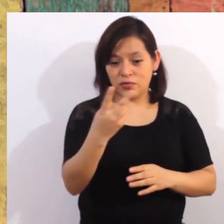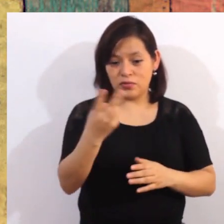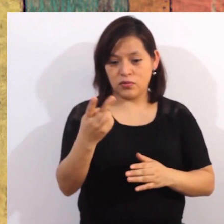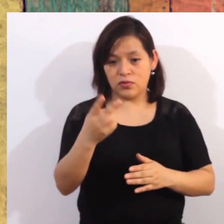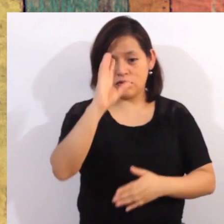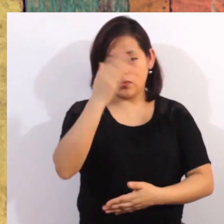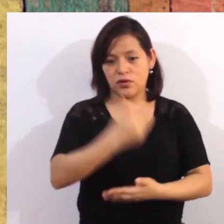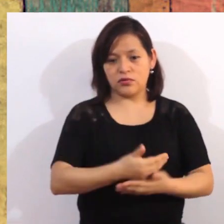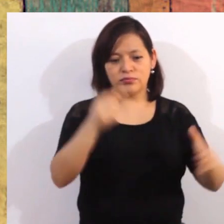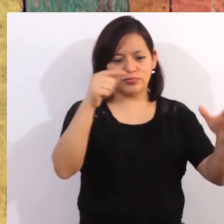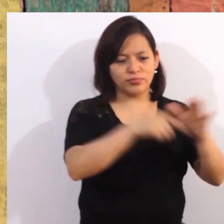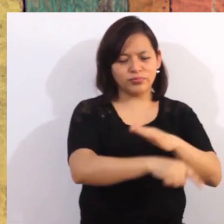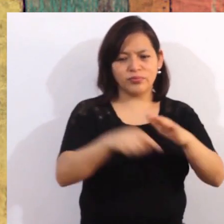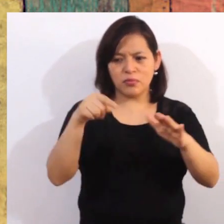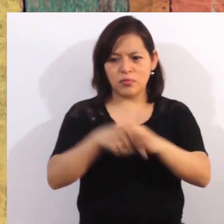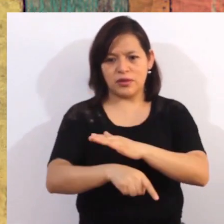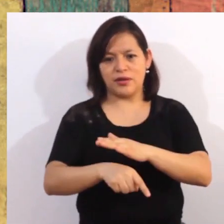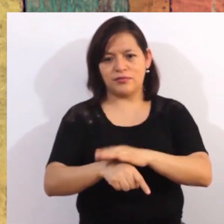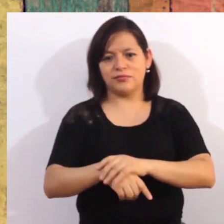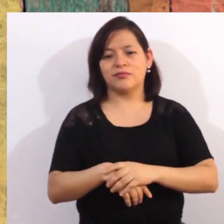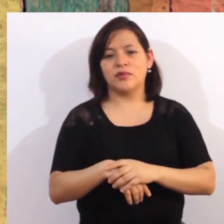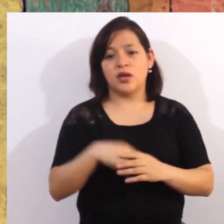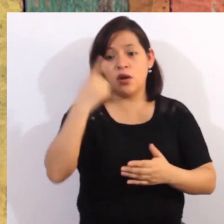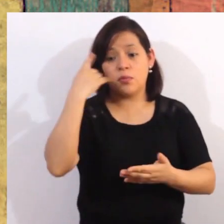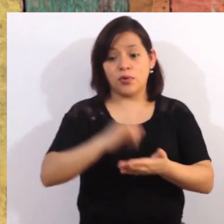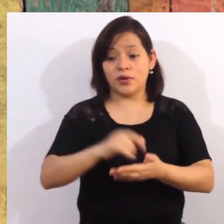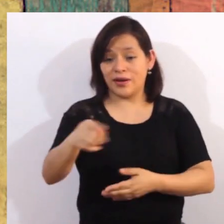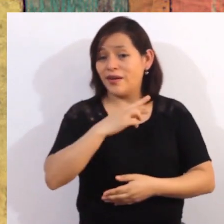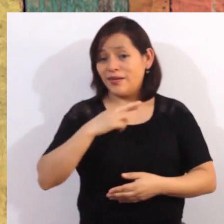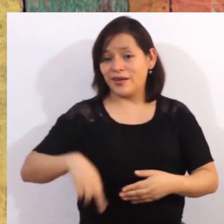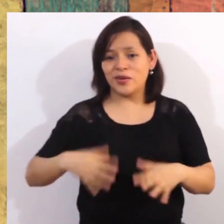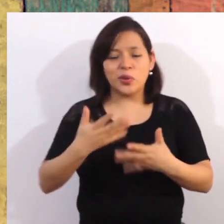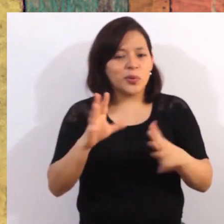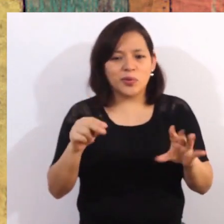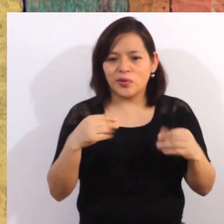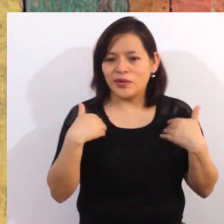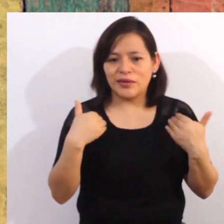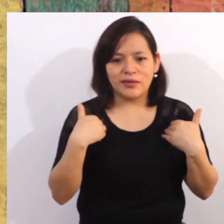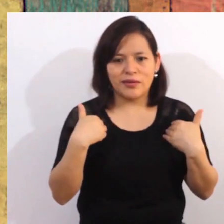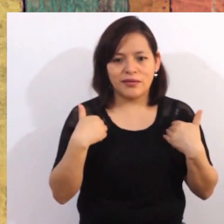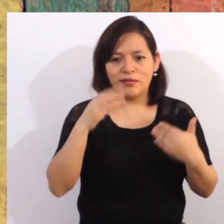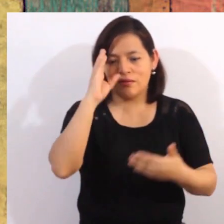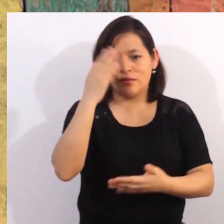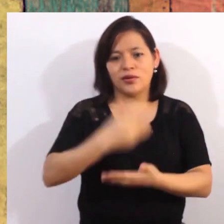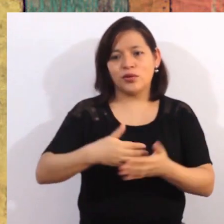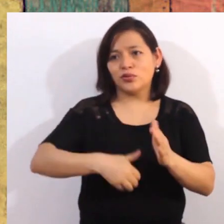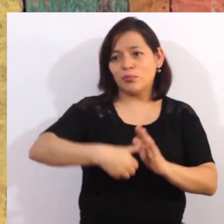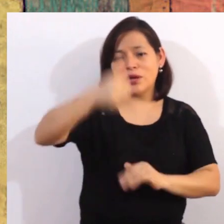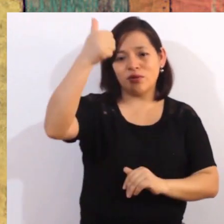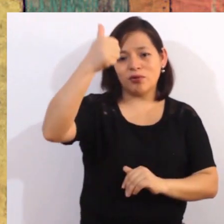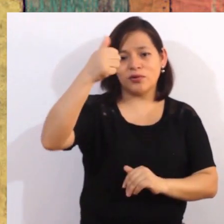ambición, no tuvo herederos en quien dejar todo su reino, este vasto imperio